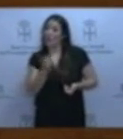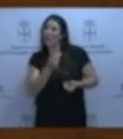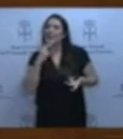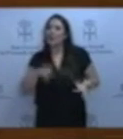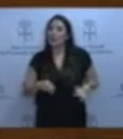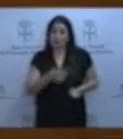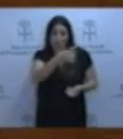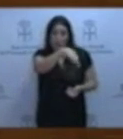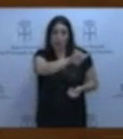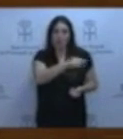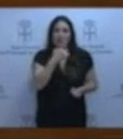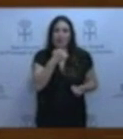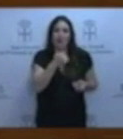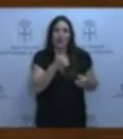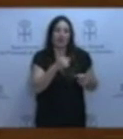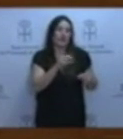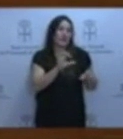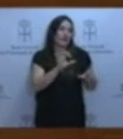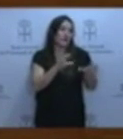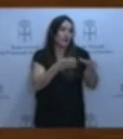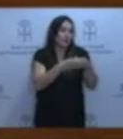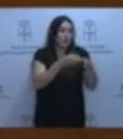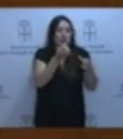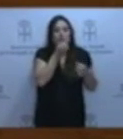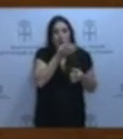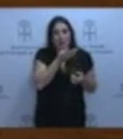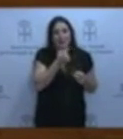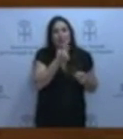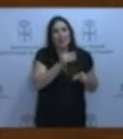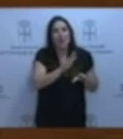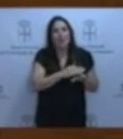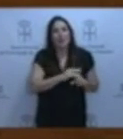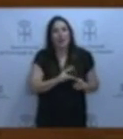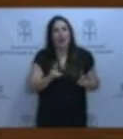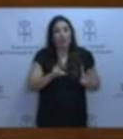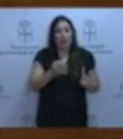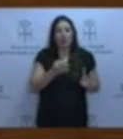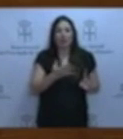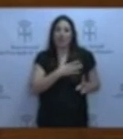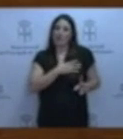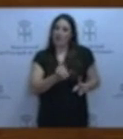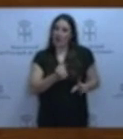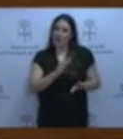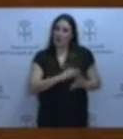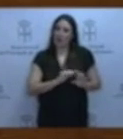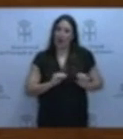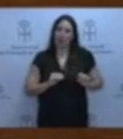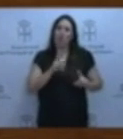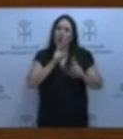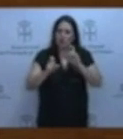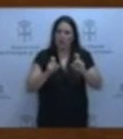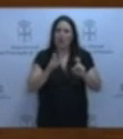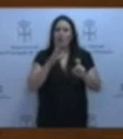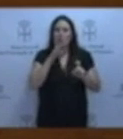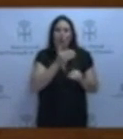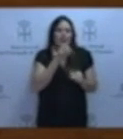Ustedes decían, señores del Partido Socialista, para tener valor hay que tener valor para rebelarse hasta la intolerancia con la corrupción del amigo y